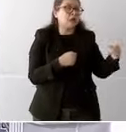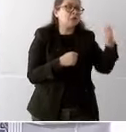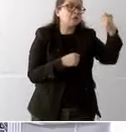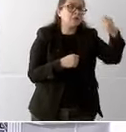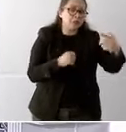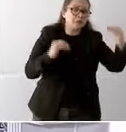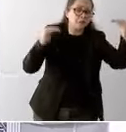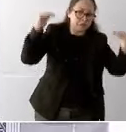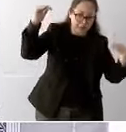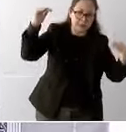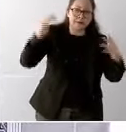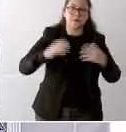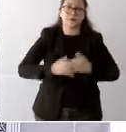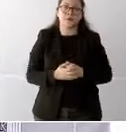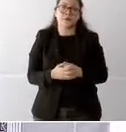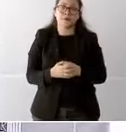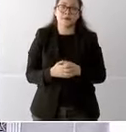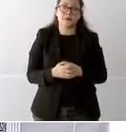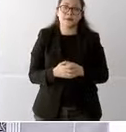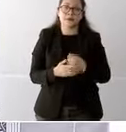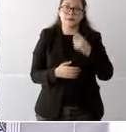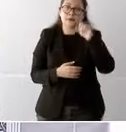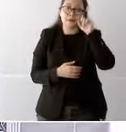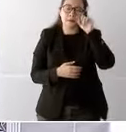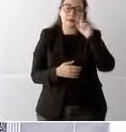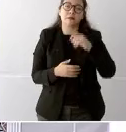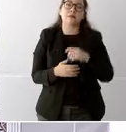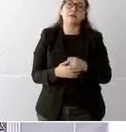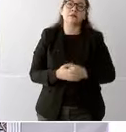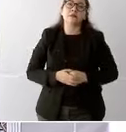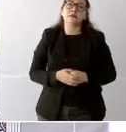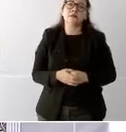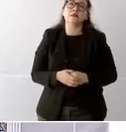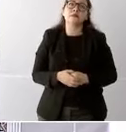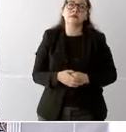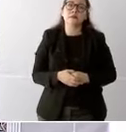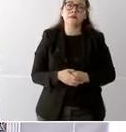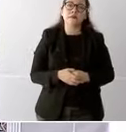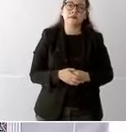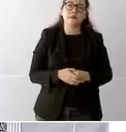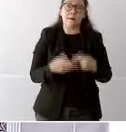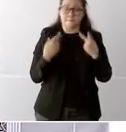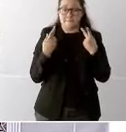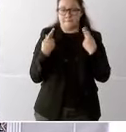Los estadounidenses que se dedican